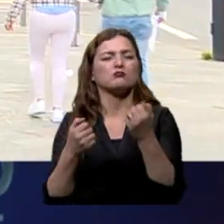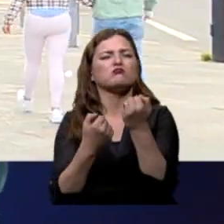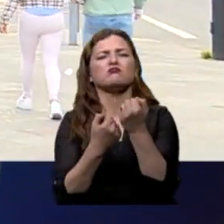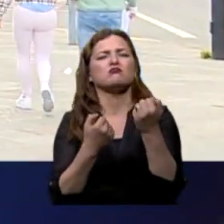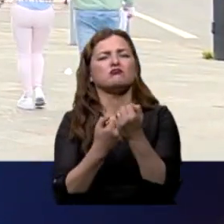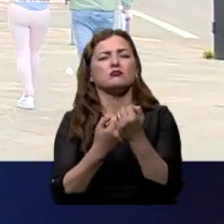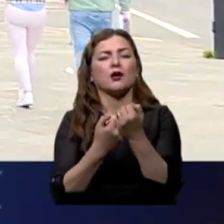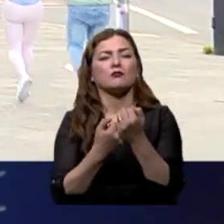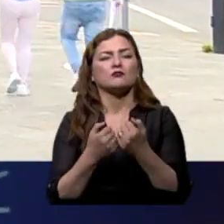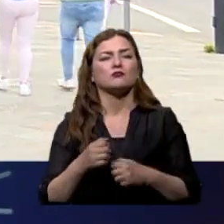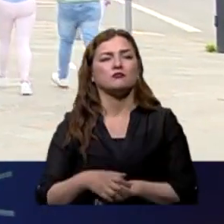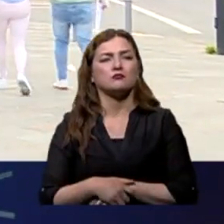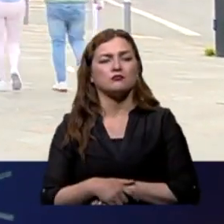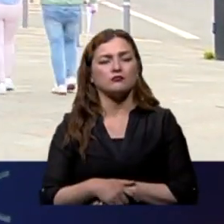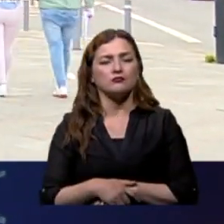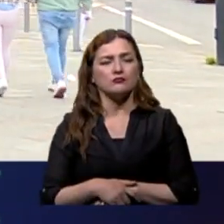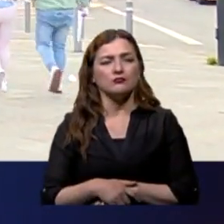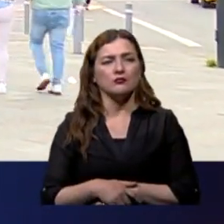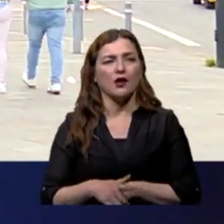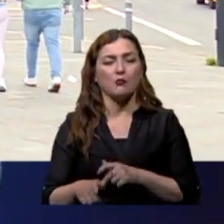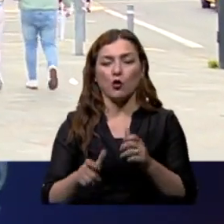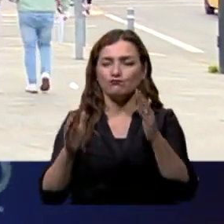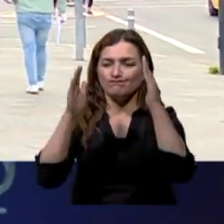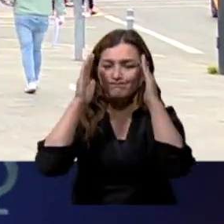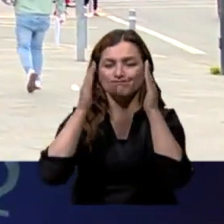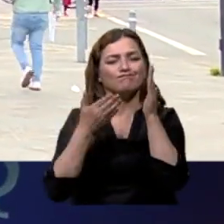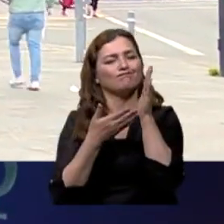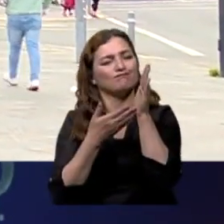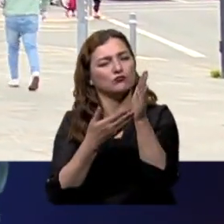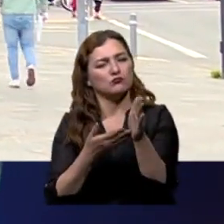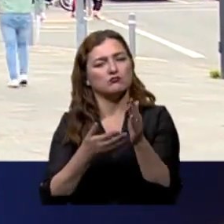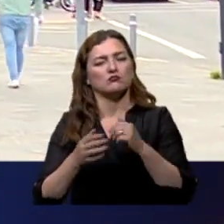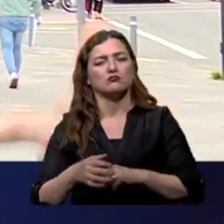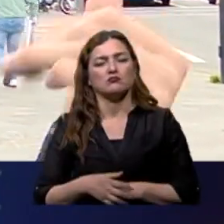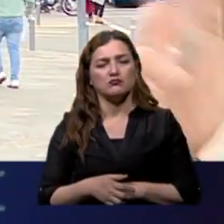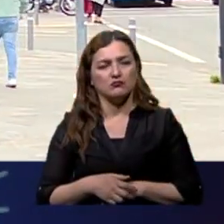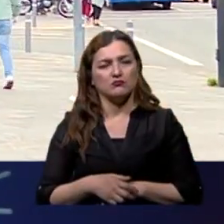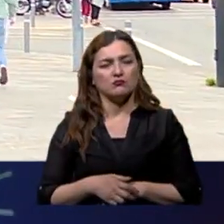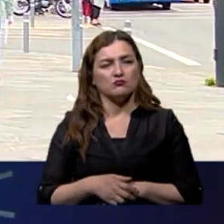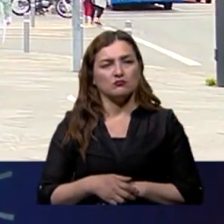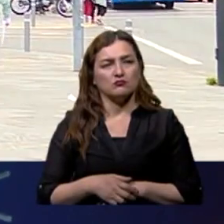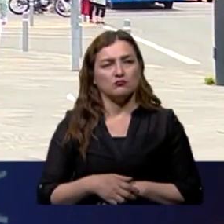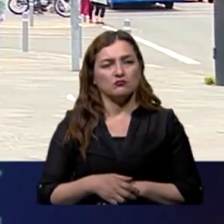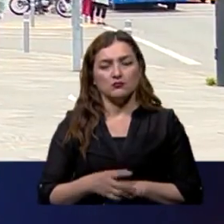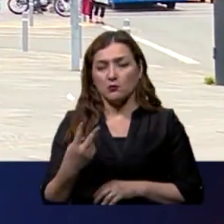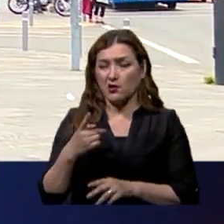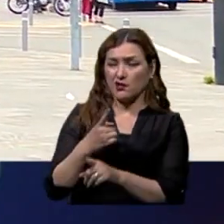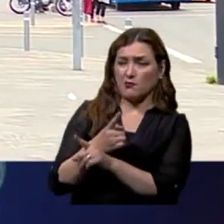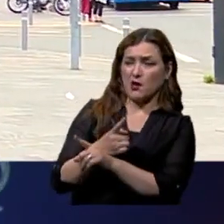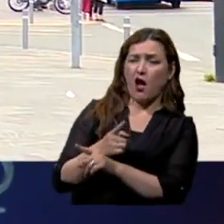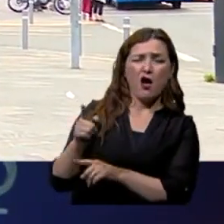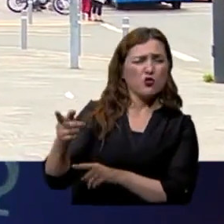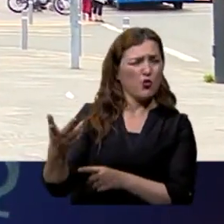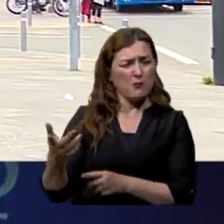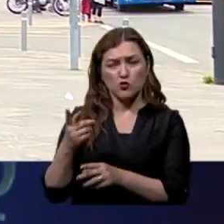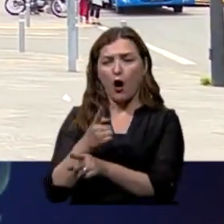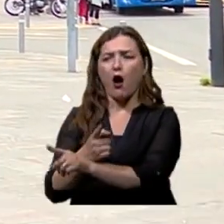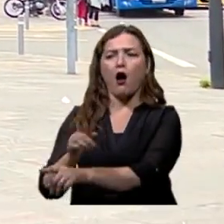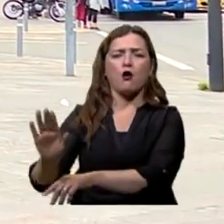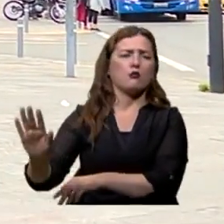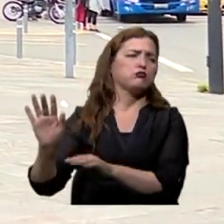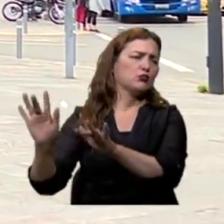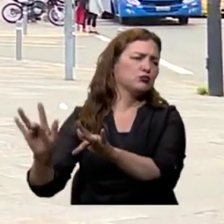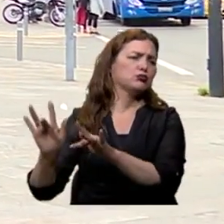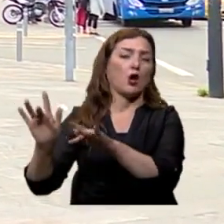a conocer de que la gente los tome como ejemplo de no verlos con discapacidad, sino más bien verlos